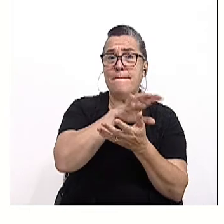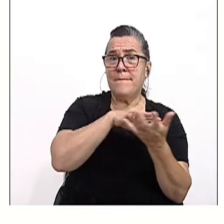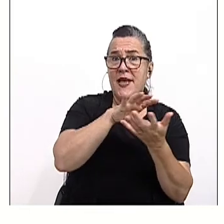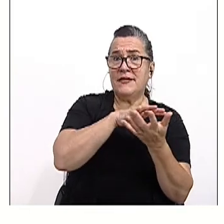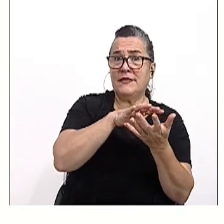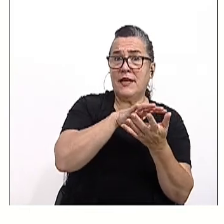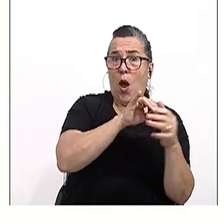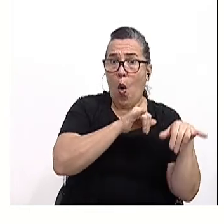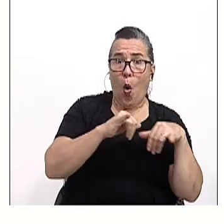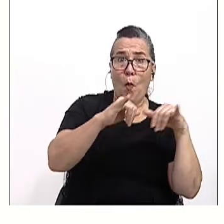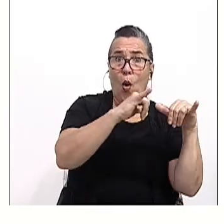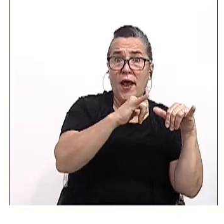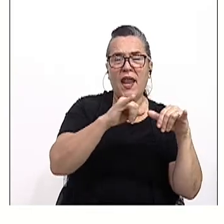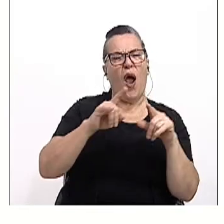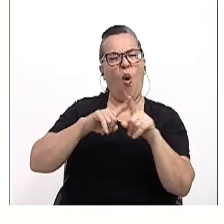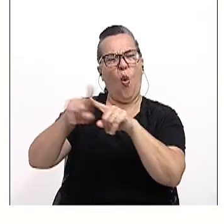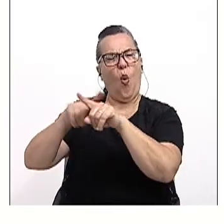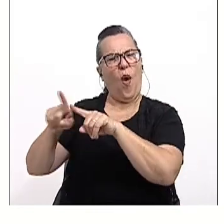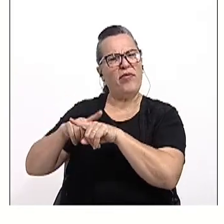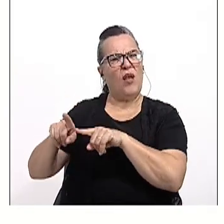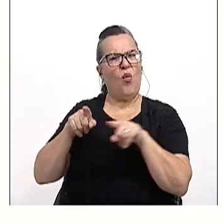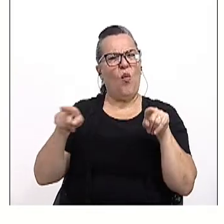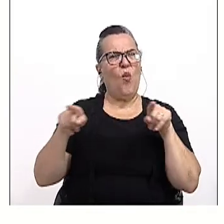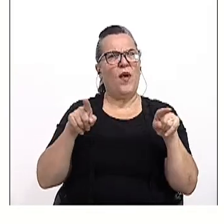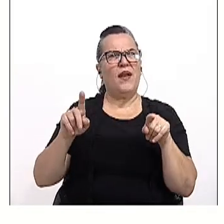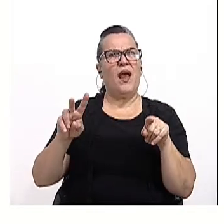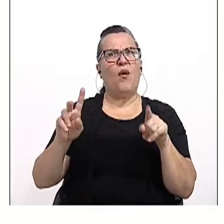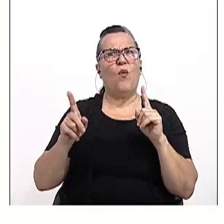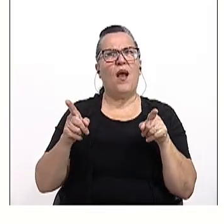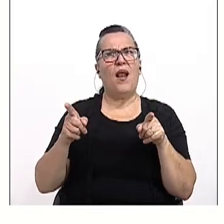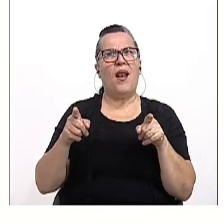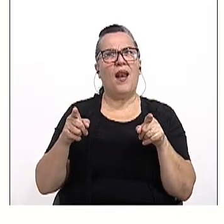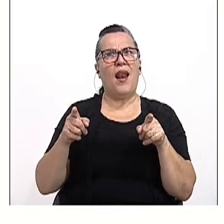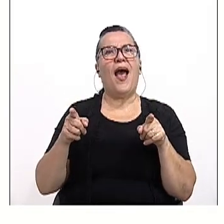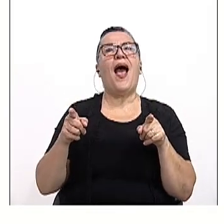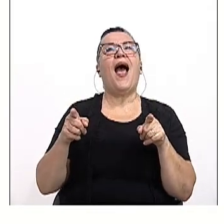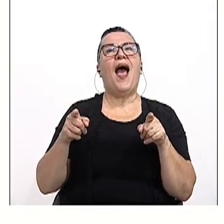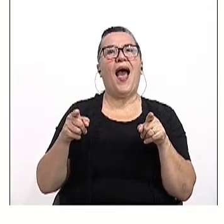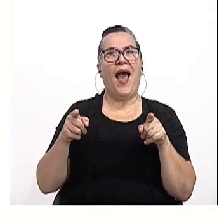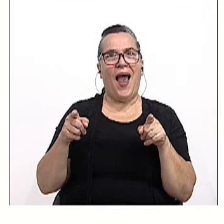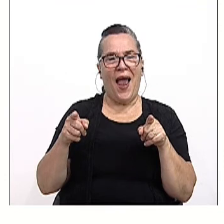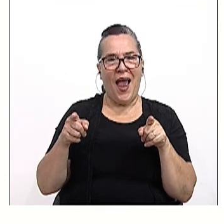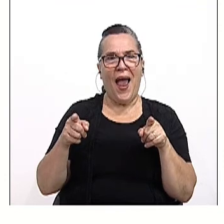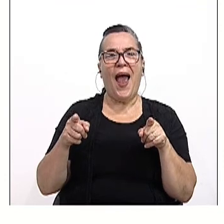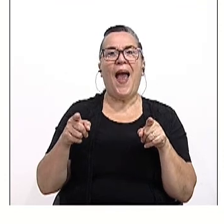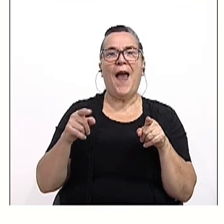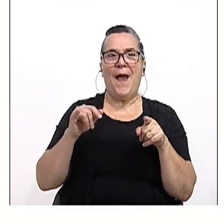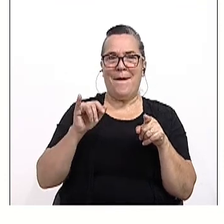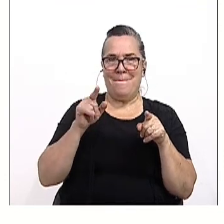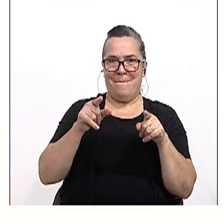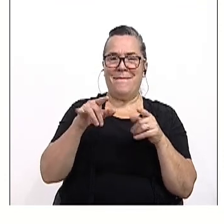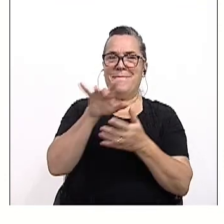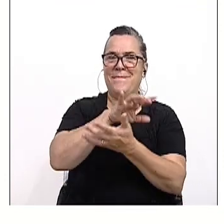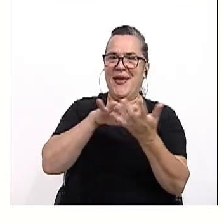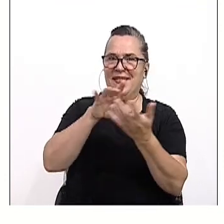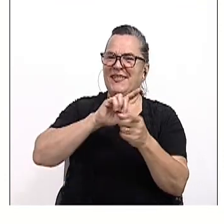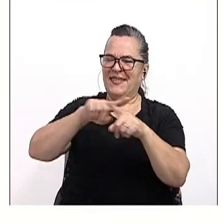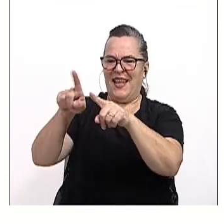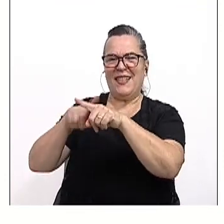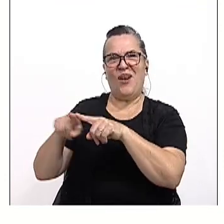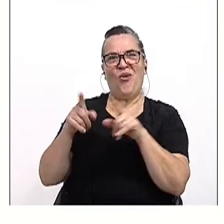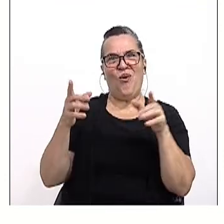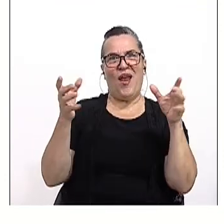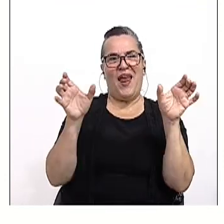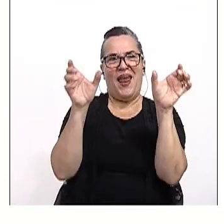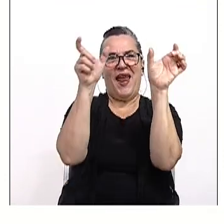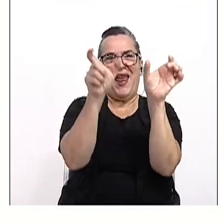heterogénea? Voy a darle vuelta a la segunda. Ah, mezcla heterogénea. Muy